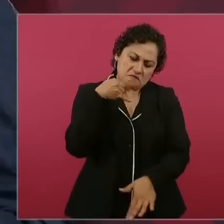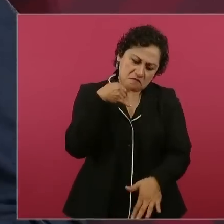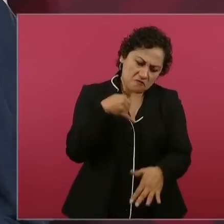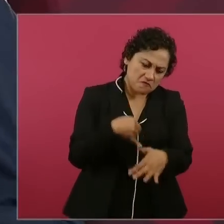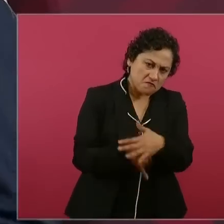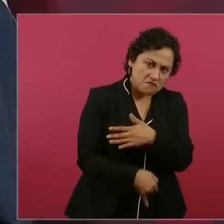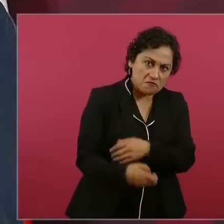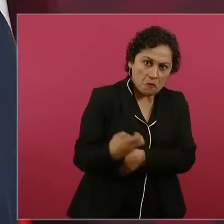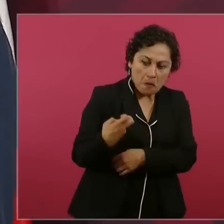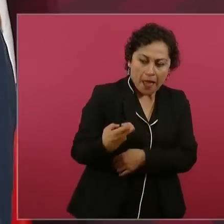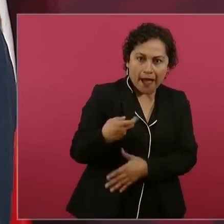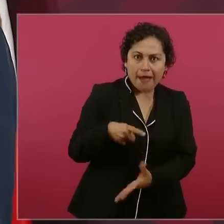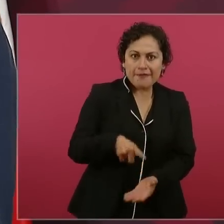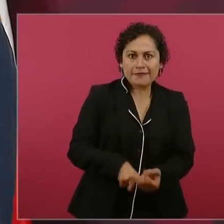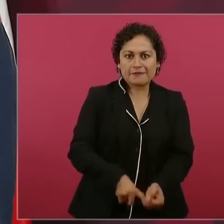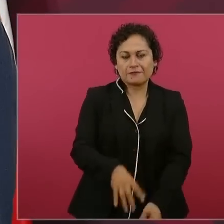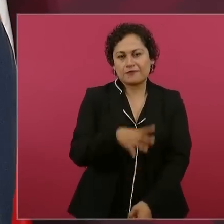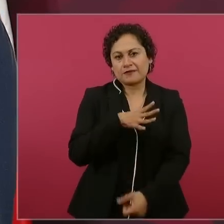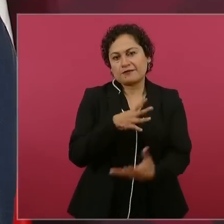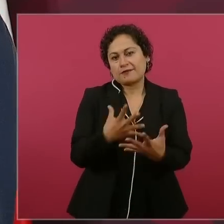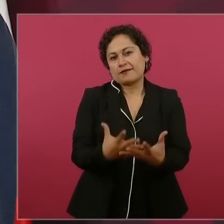nuestra grandeza.